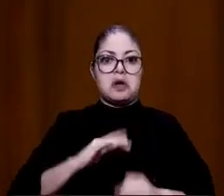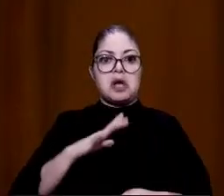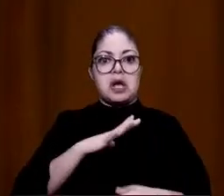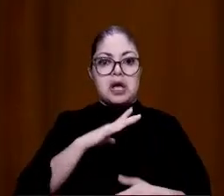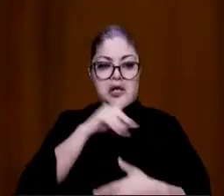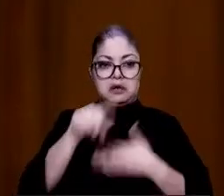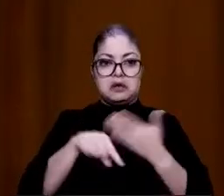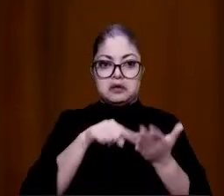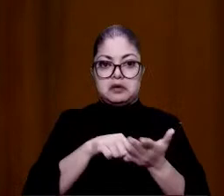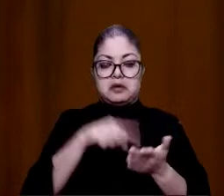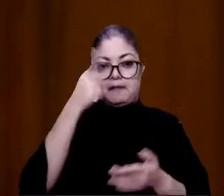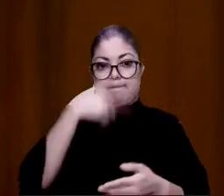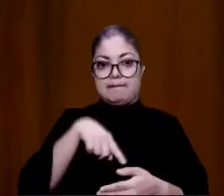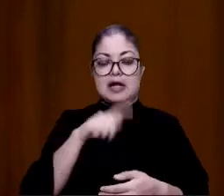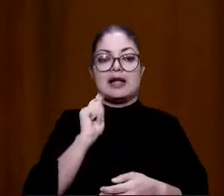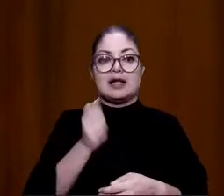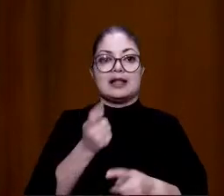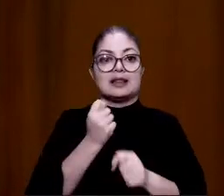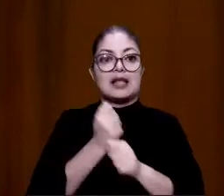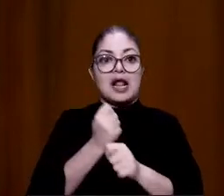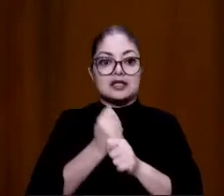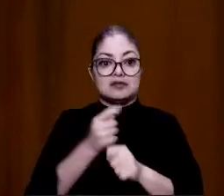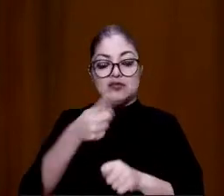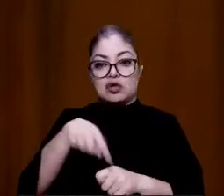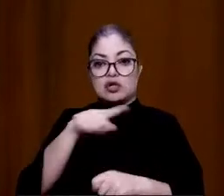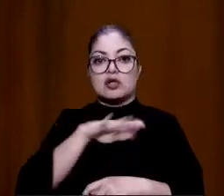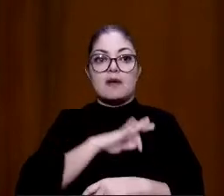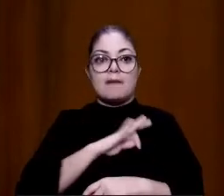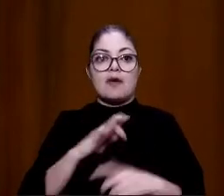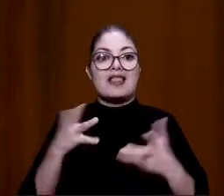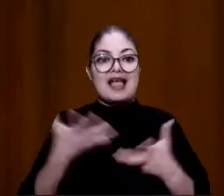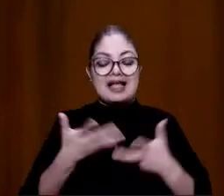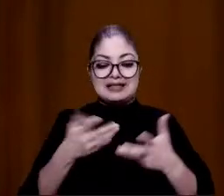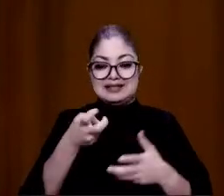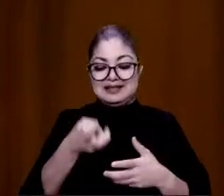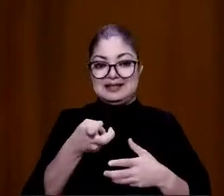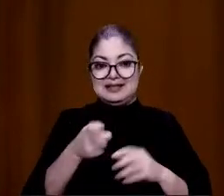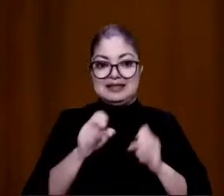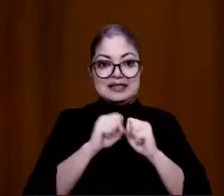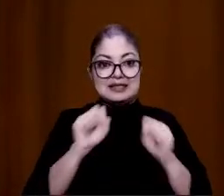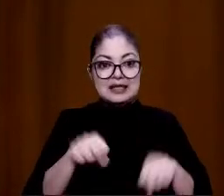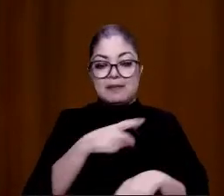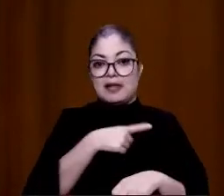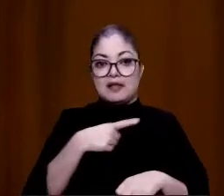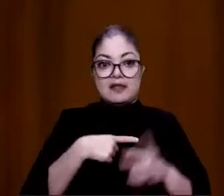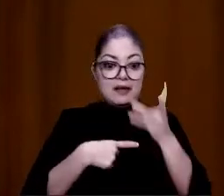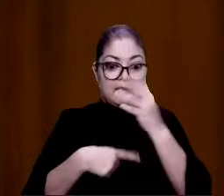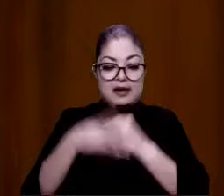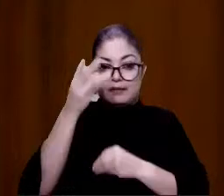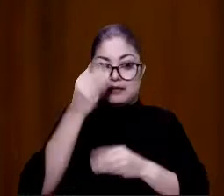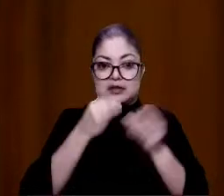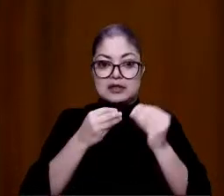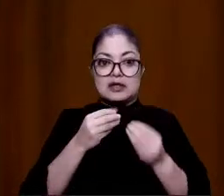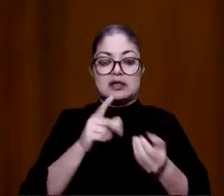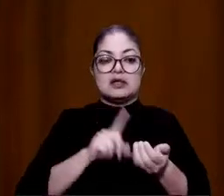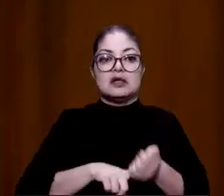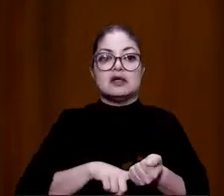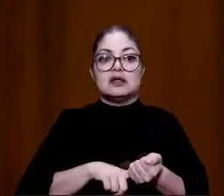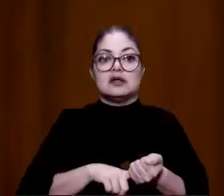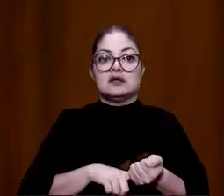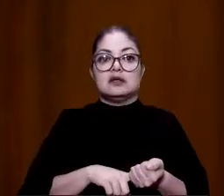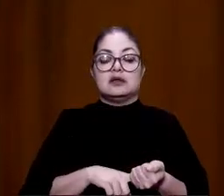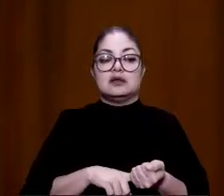espacio para que también los transportistas puedan ser parte de este sistema. Hay que aprender un poquito de otras entidades, por ejemplo, lo que